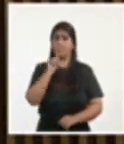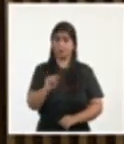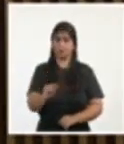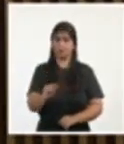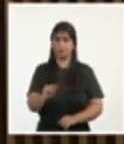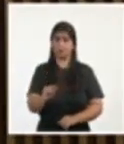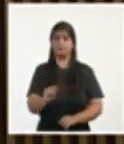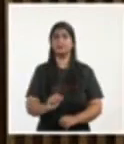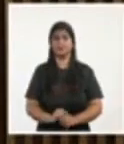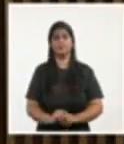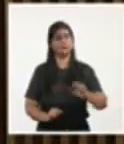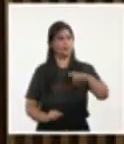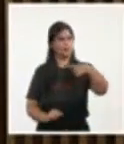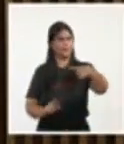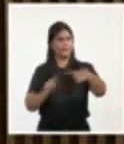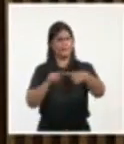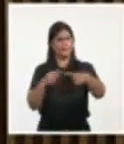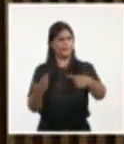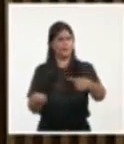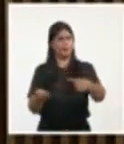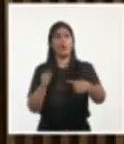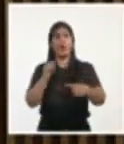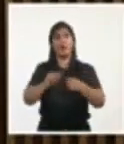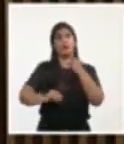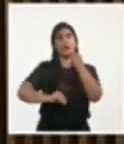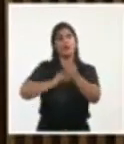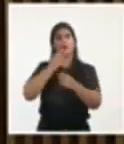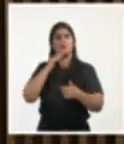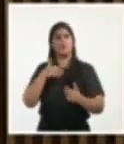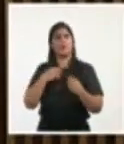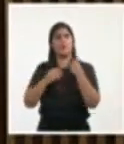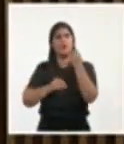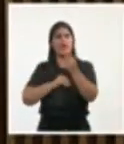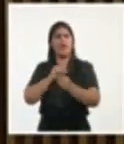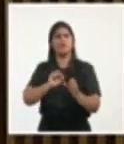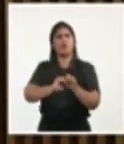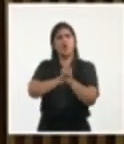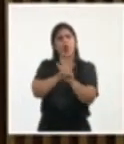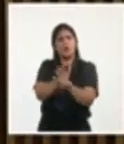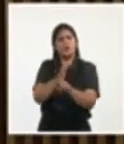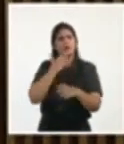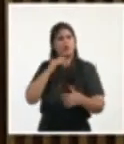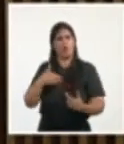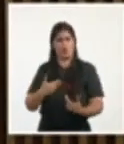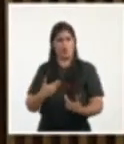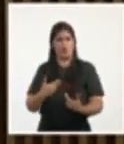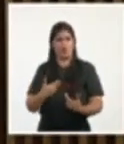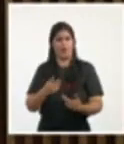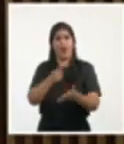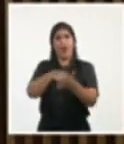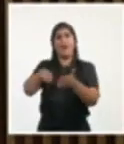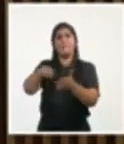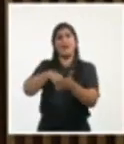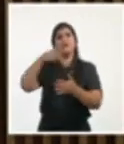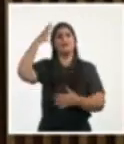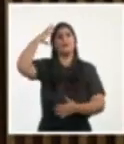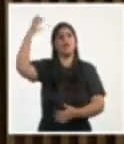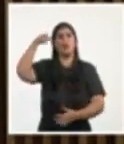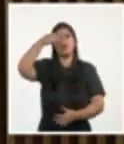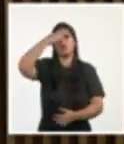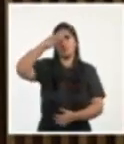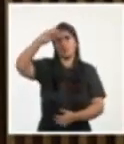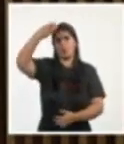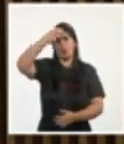Primeramente, ¿cuánto cambió la COVID-19 la agenda del gobierno cubano en estos meses? ¿Y cuánto ha gastado Cuba